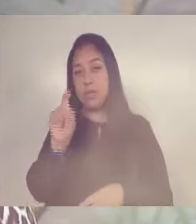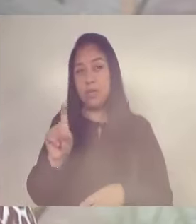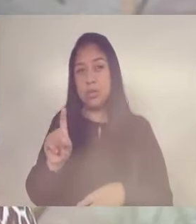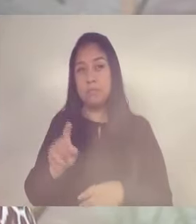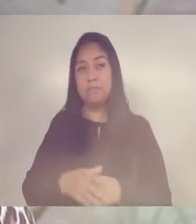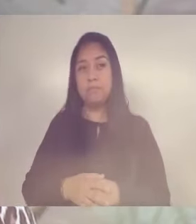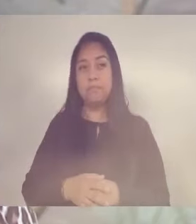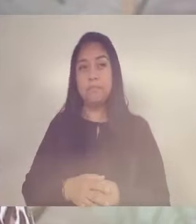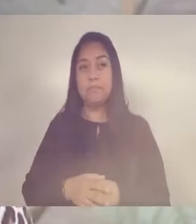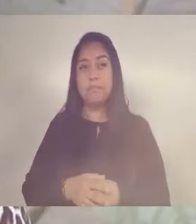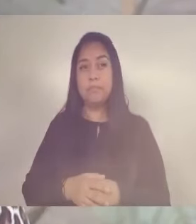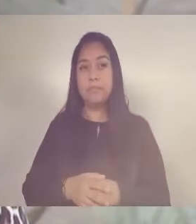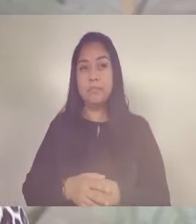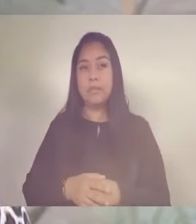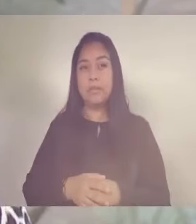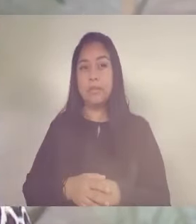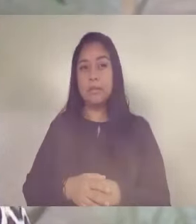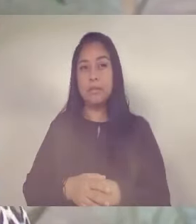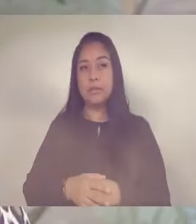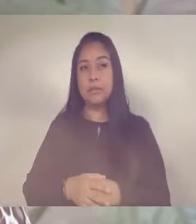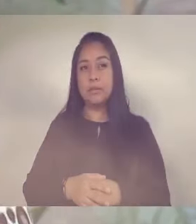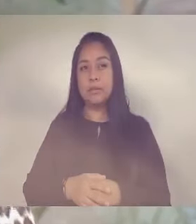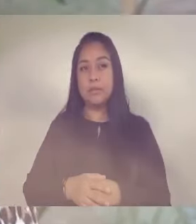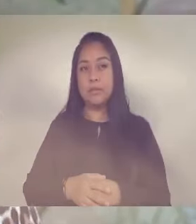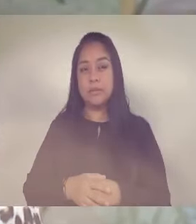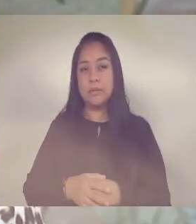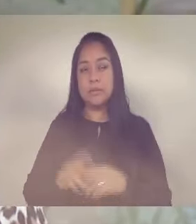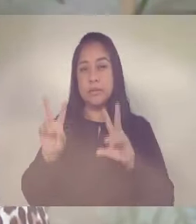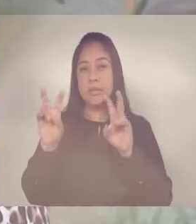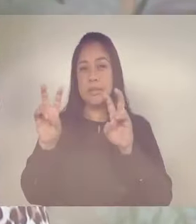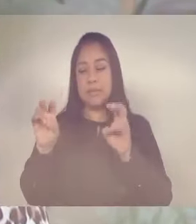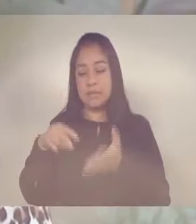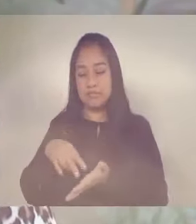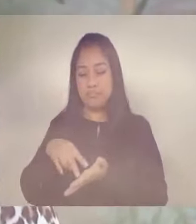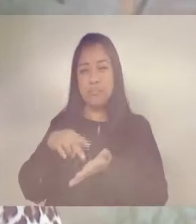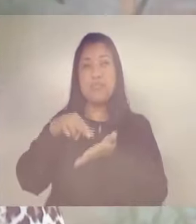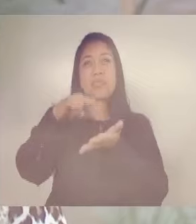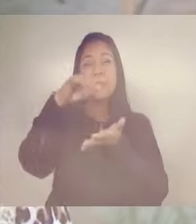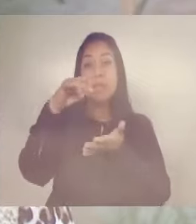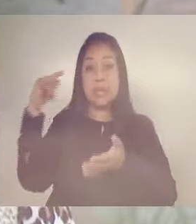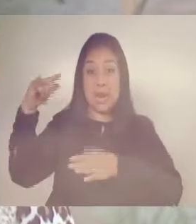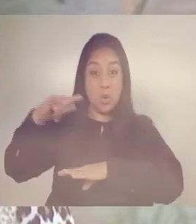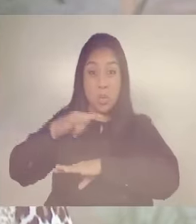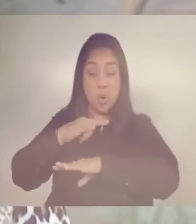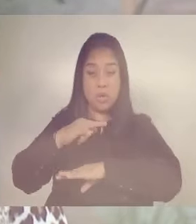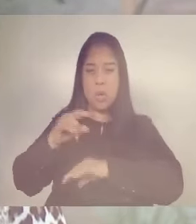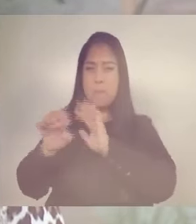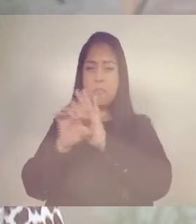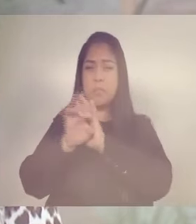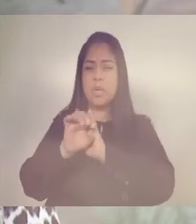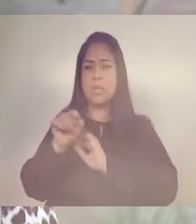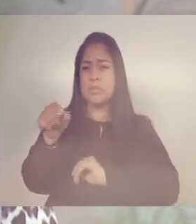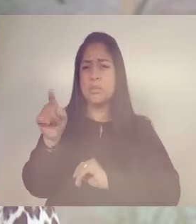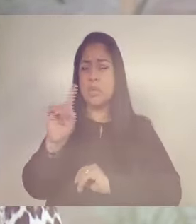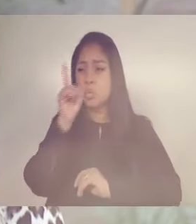sobre las gradas, Si no se entregan, no sé qué